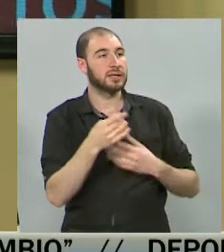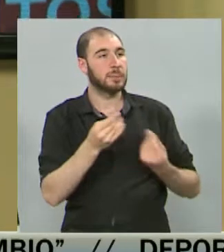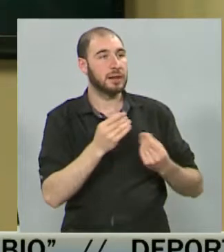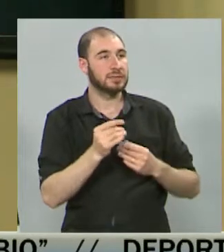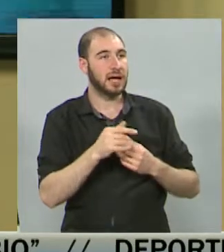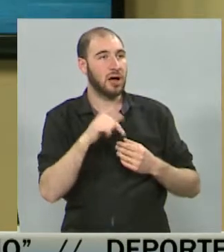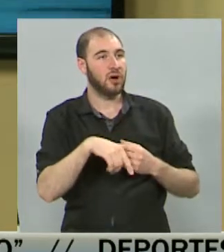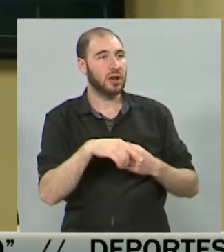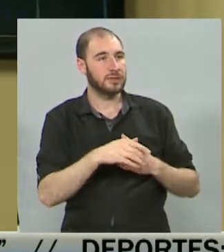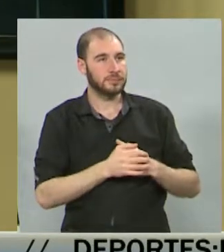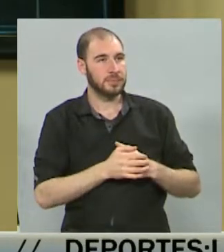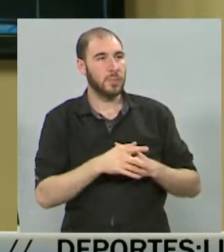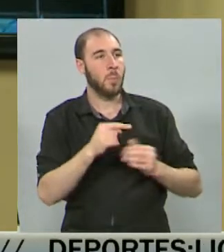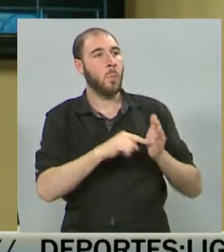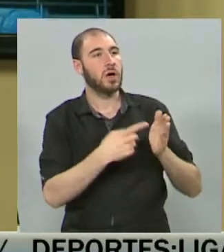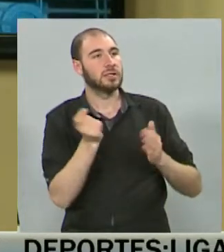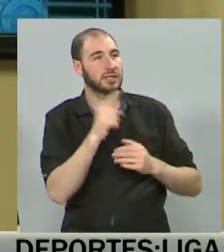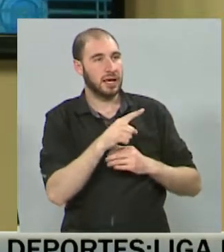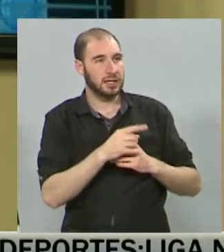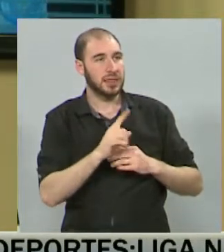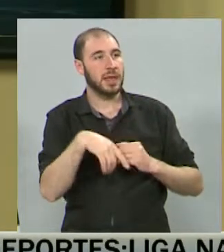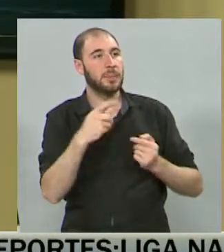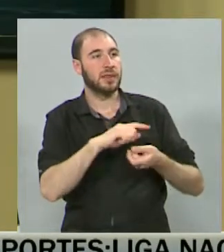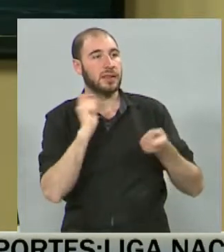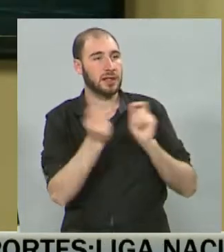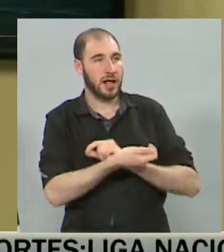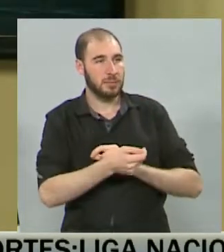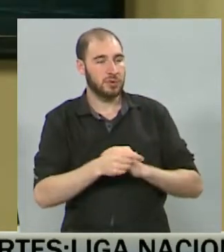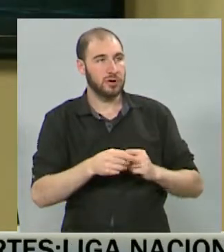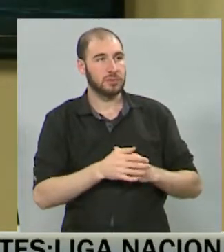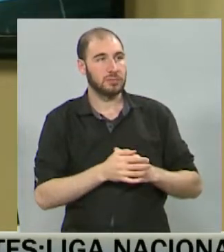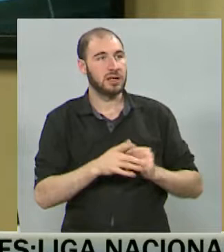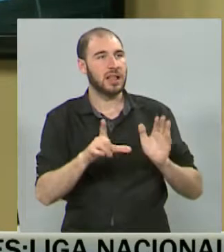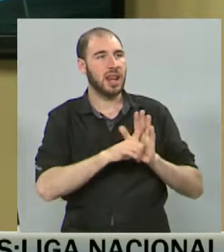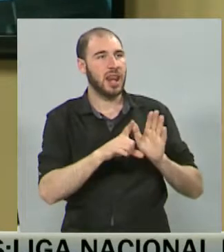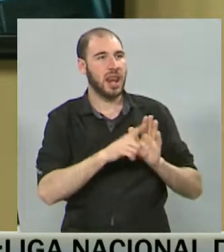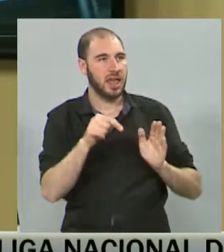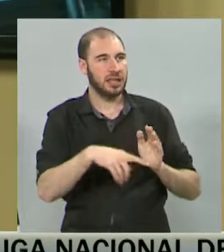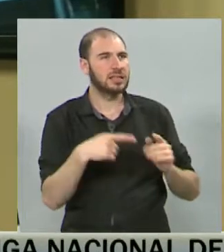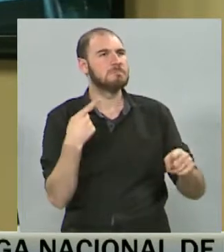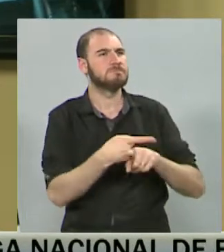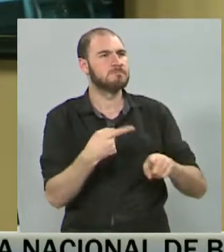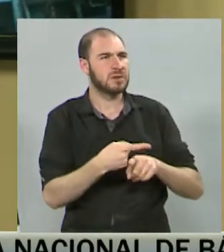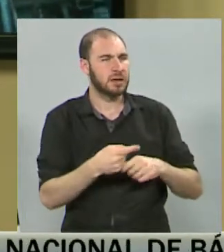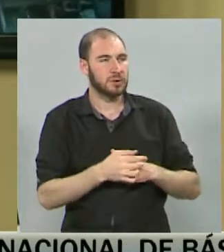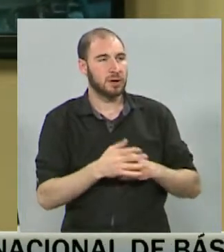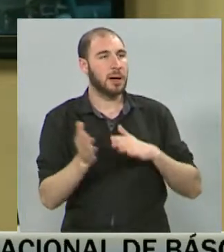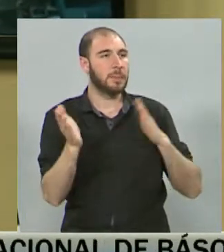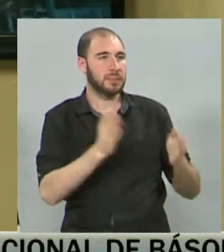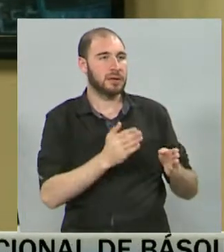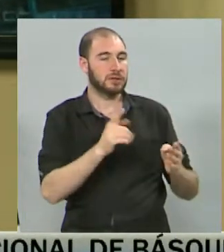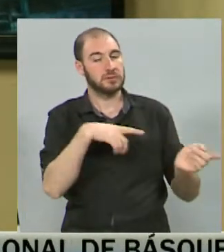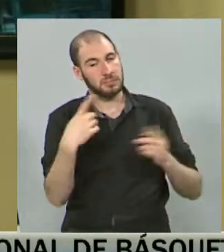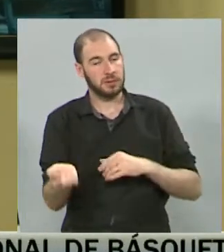que se está viviendo justamente en Buenos Aires después de la reforma de esta ley? las quejas y por un lado, por otro